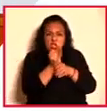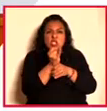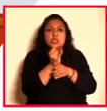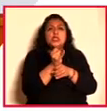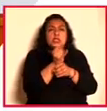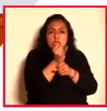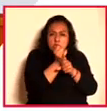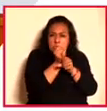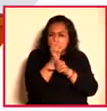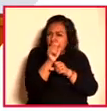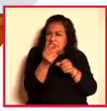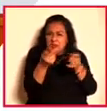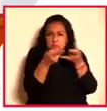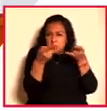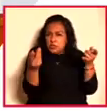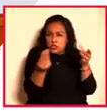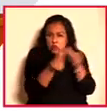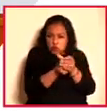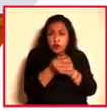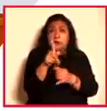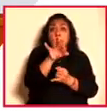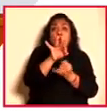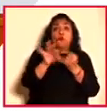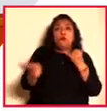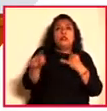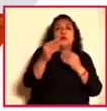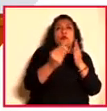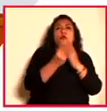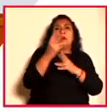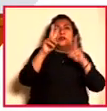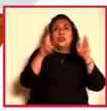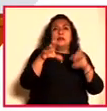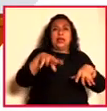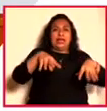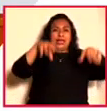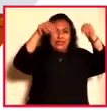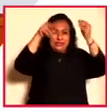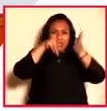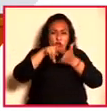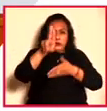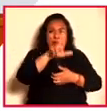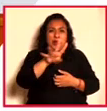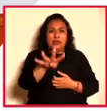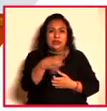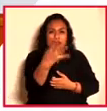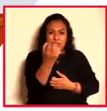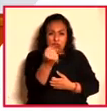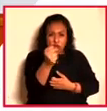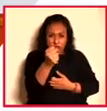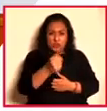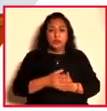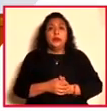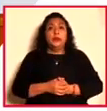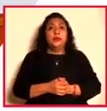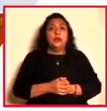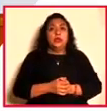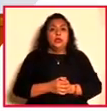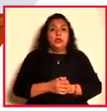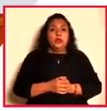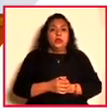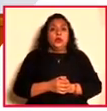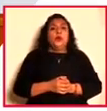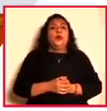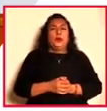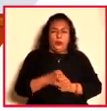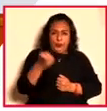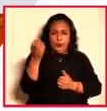quiero ayudar. Por último, se estrena Castillo Negro el martes 14 de septiembre. Y esta obra